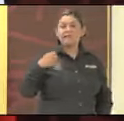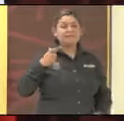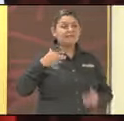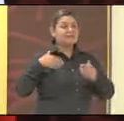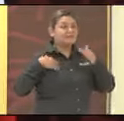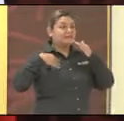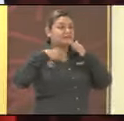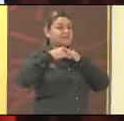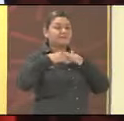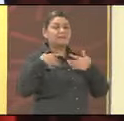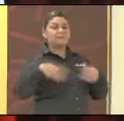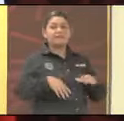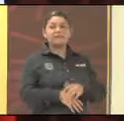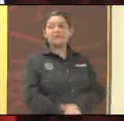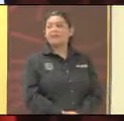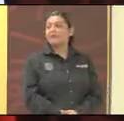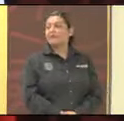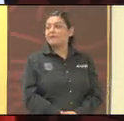tecnología que hay,